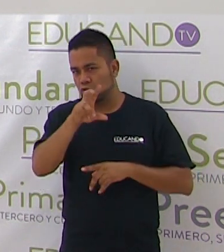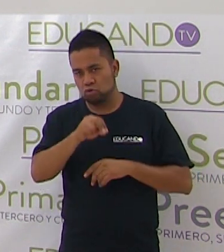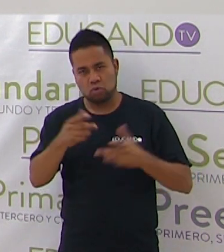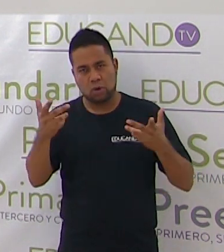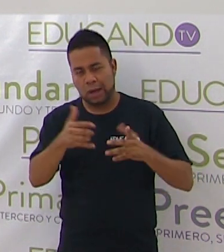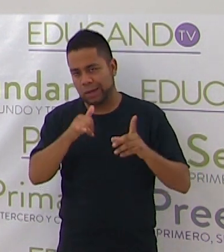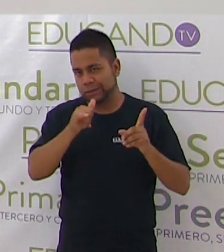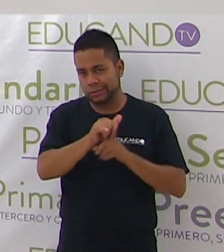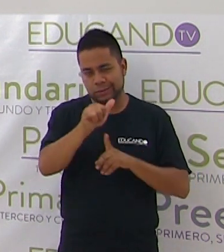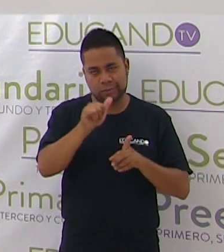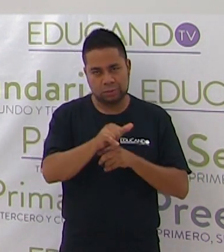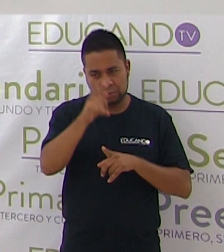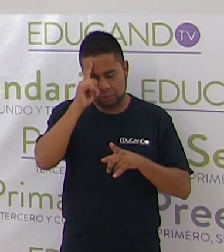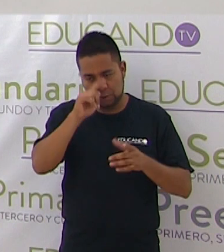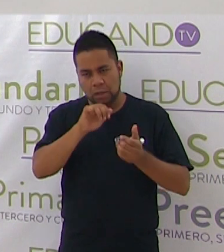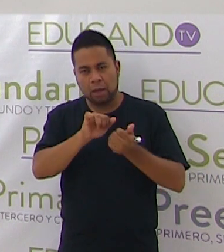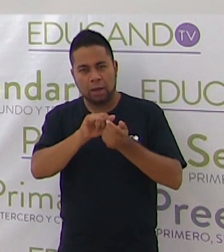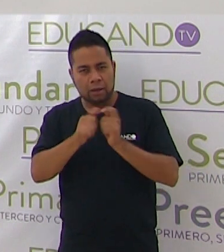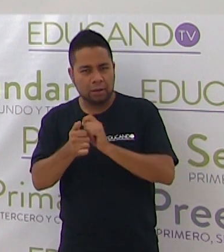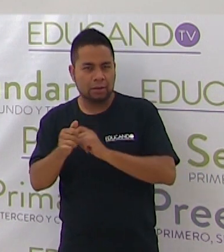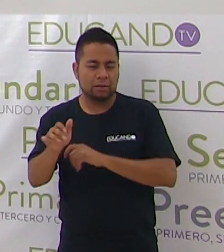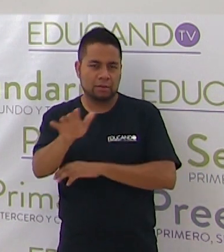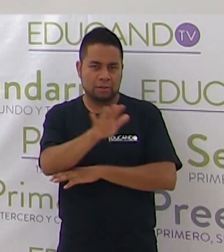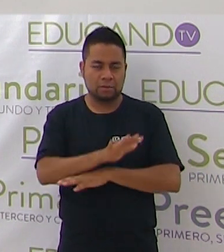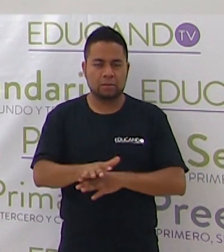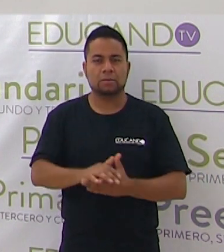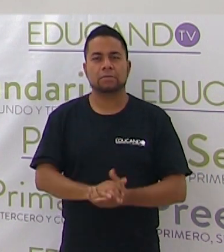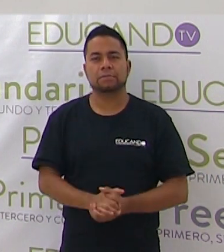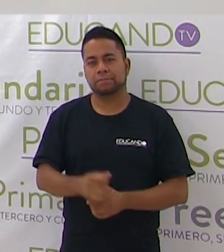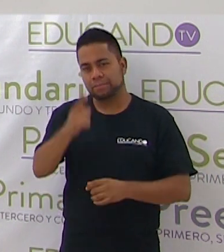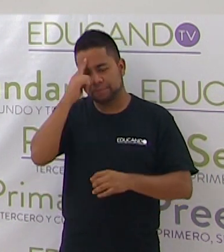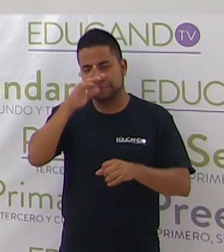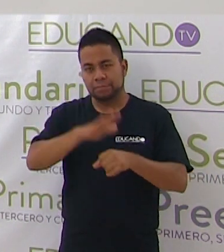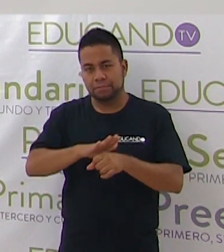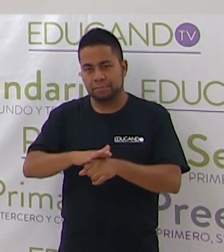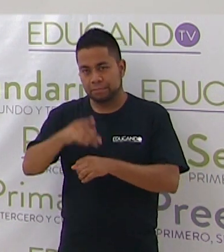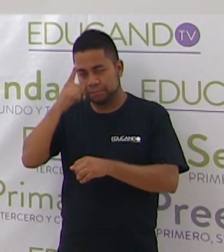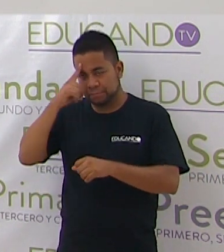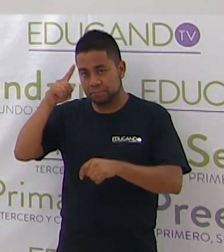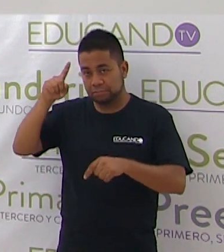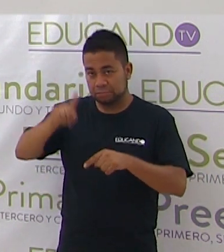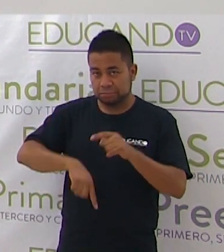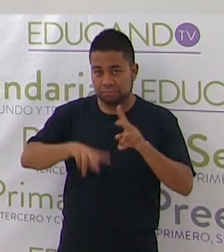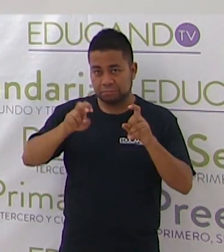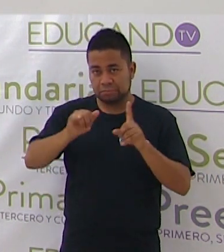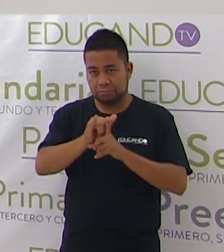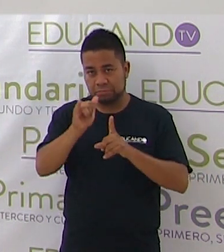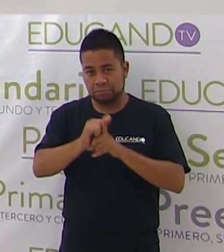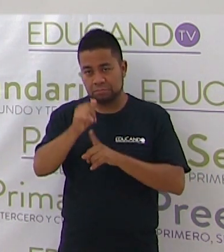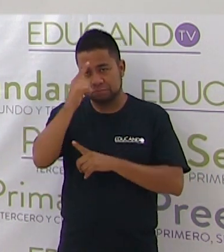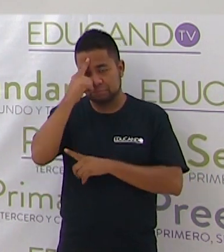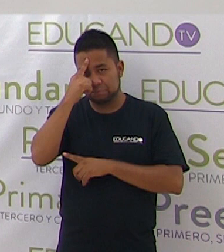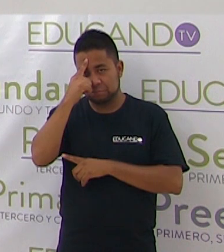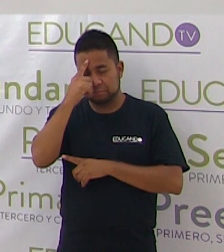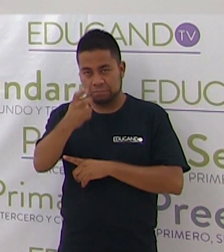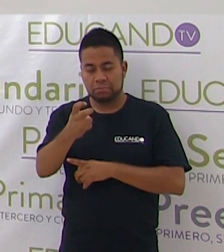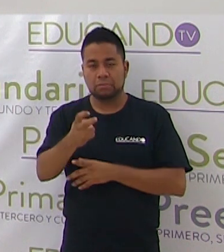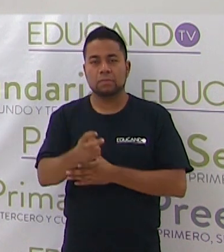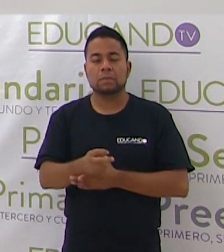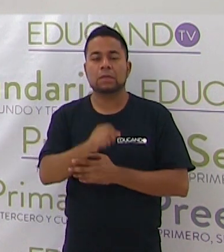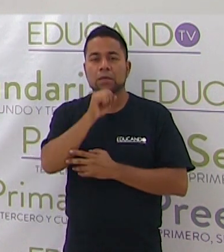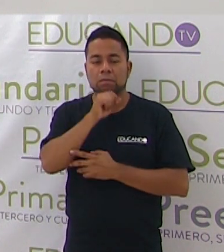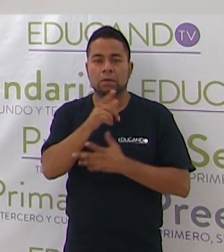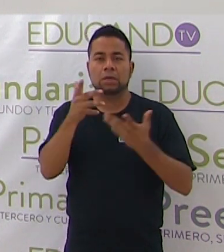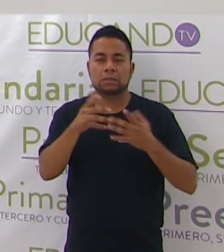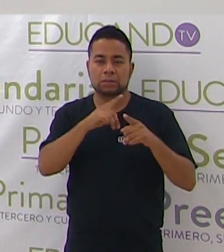y ser parte del cambio. Con el llamado para frenar el acoso escolar, la respuesta está en ti, también se